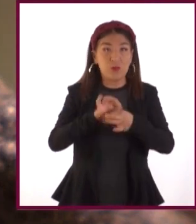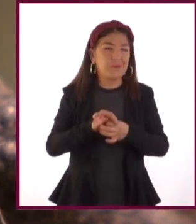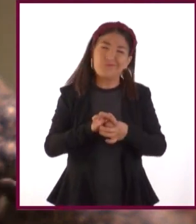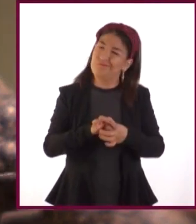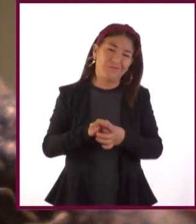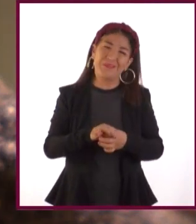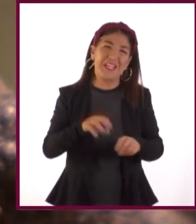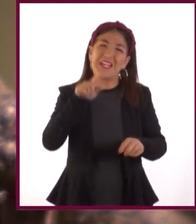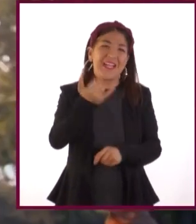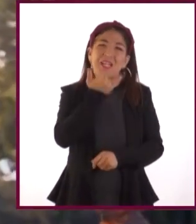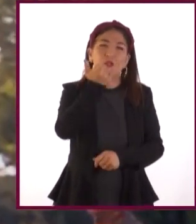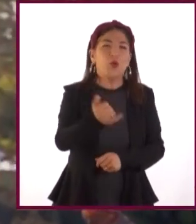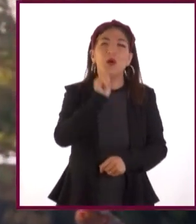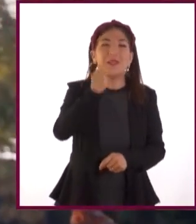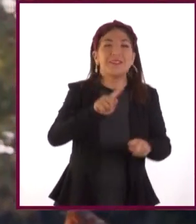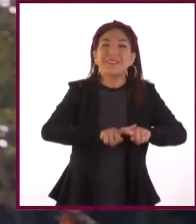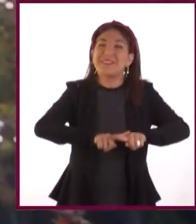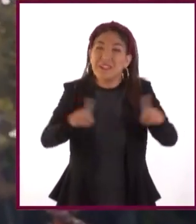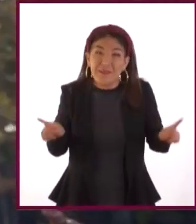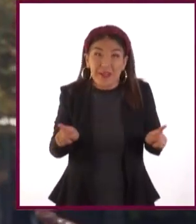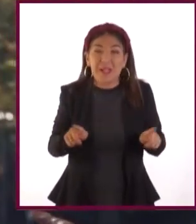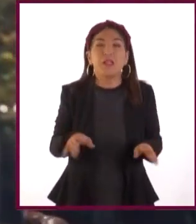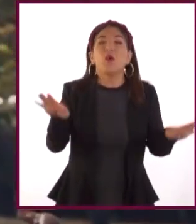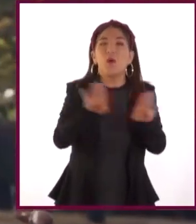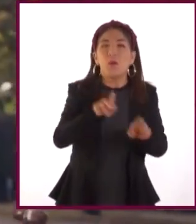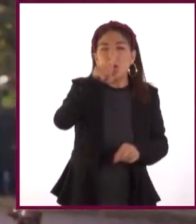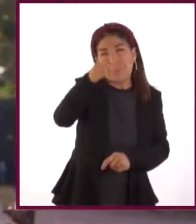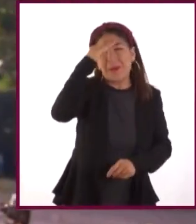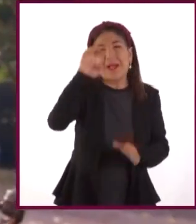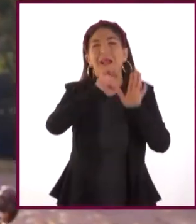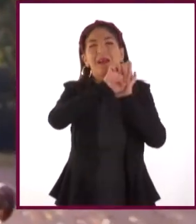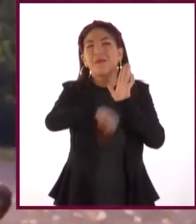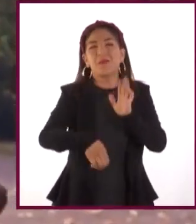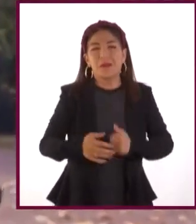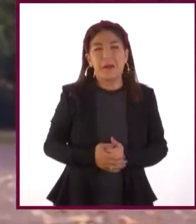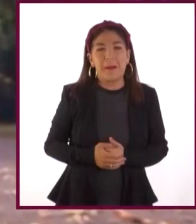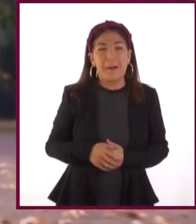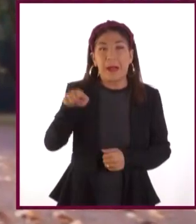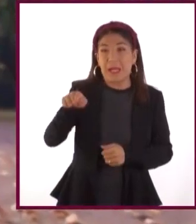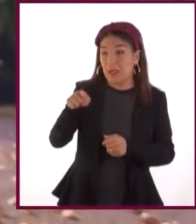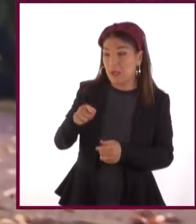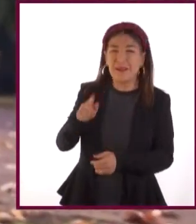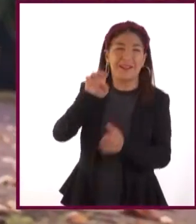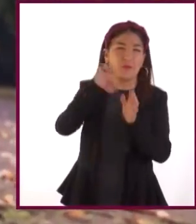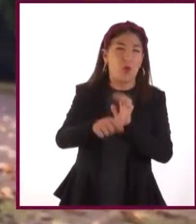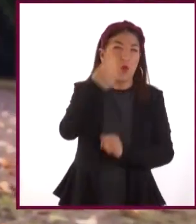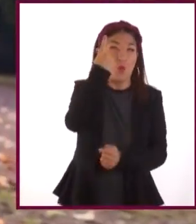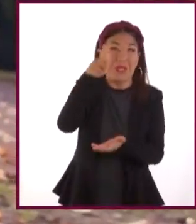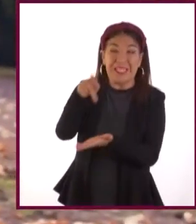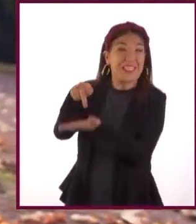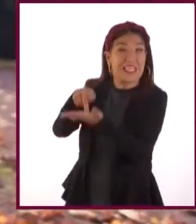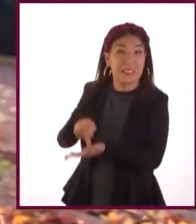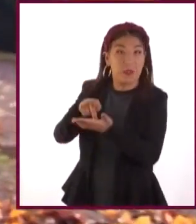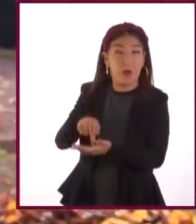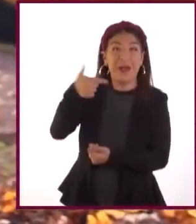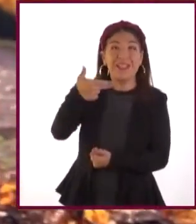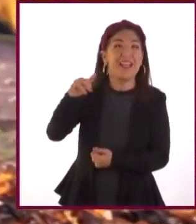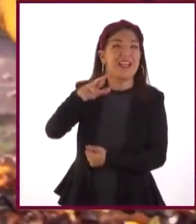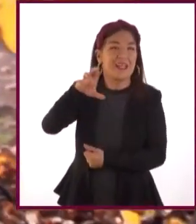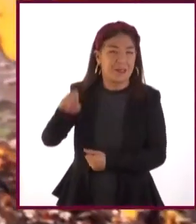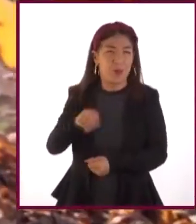¿Qué relación hay entre la masa y la geometría de un cuerpo? Se tiende a pensar que la masa está relacionado